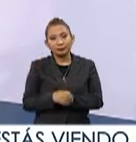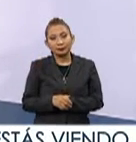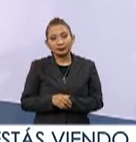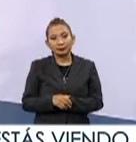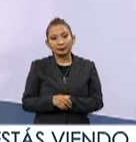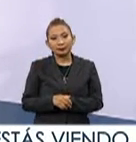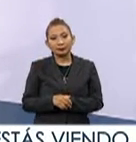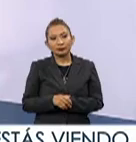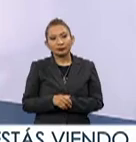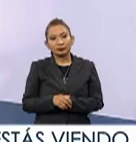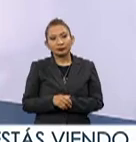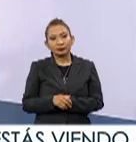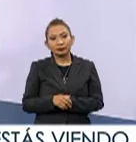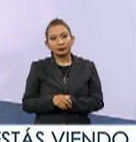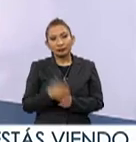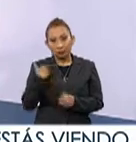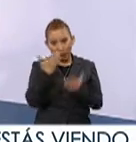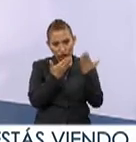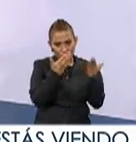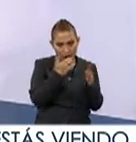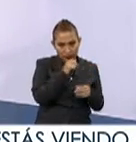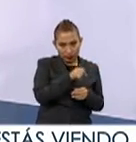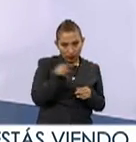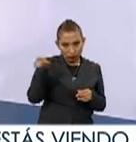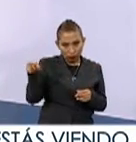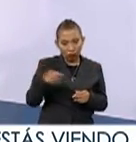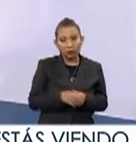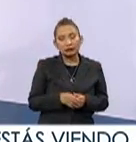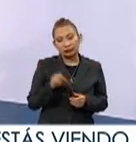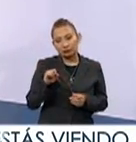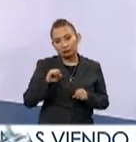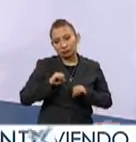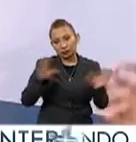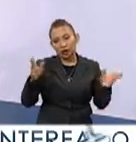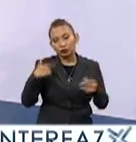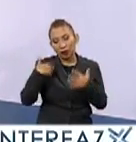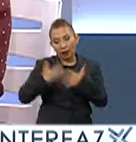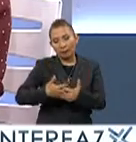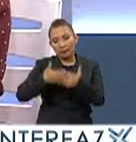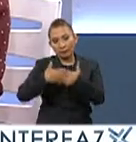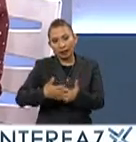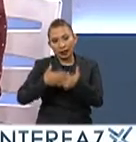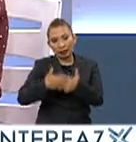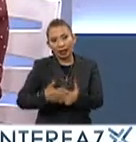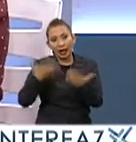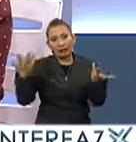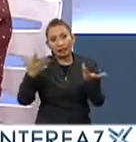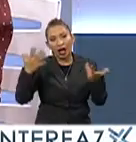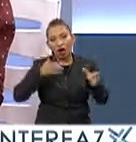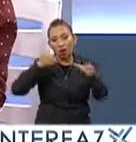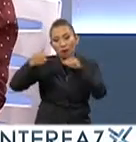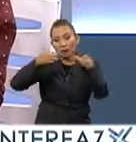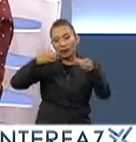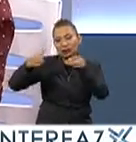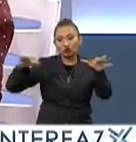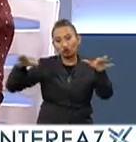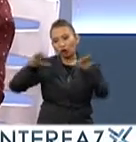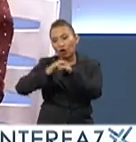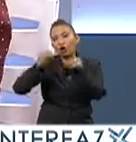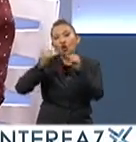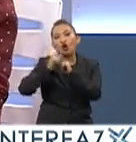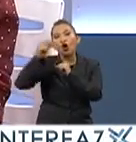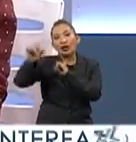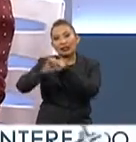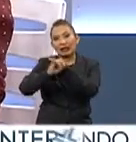exacto. Que es mientras estabas estudiando allá. Sí, sí, claro, sí, una empresa que hacía comercio por medio